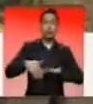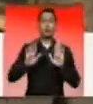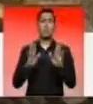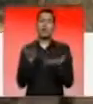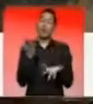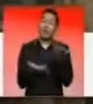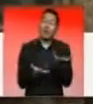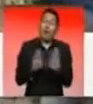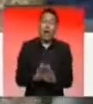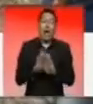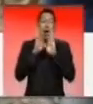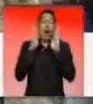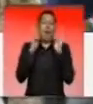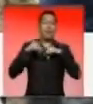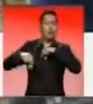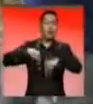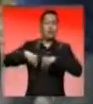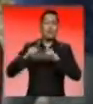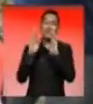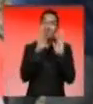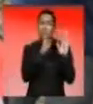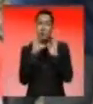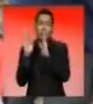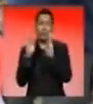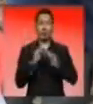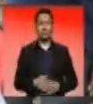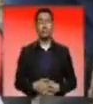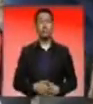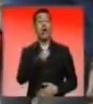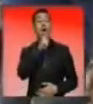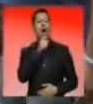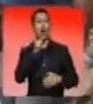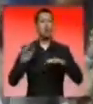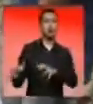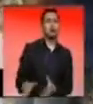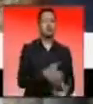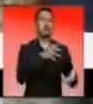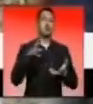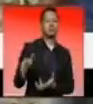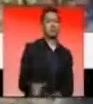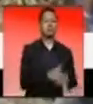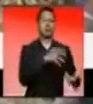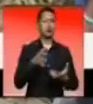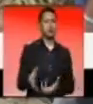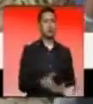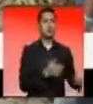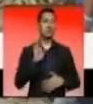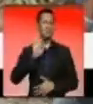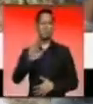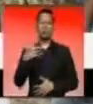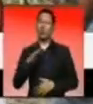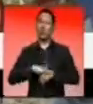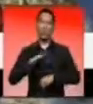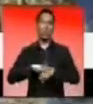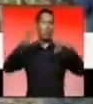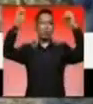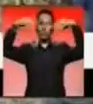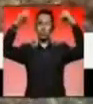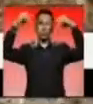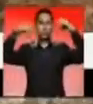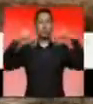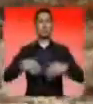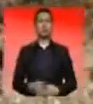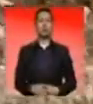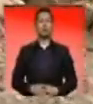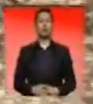habilitarla parcialmente. Estamos haciendo una proyección de salida de agua producto del asentamiento que hubo por las precipitaciones que han habido